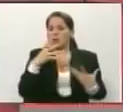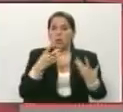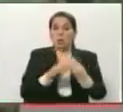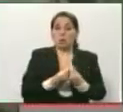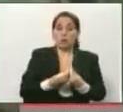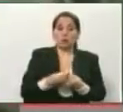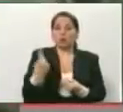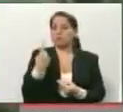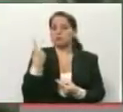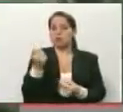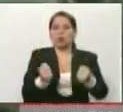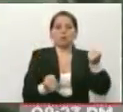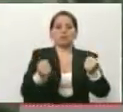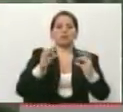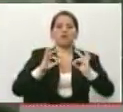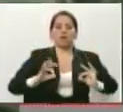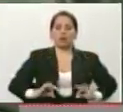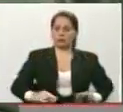ejército.